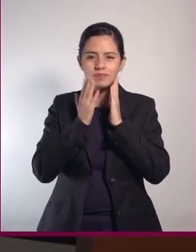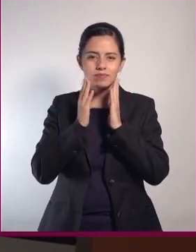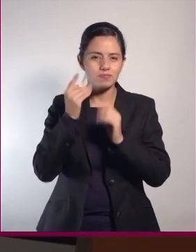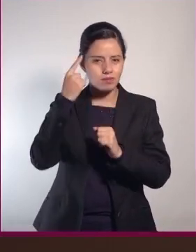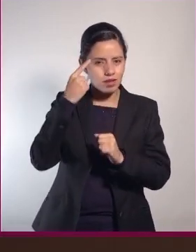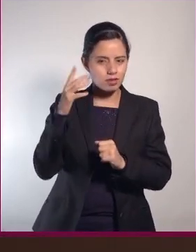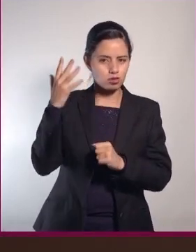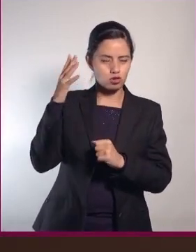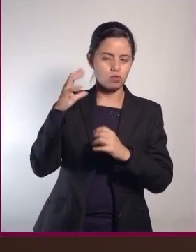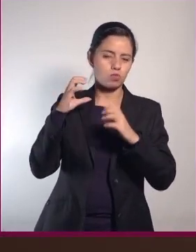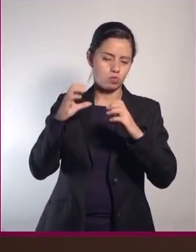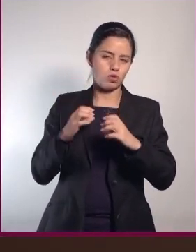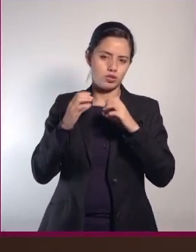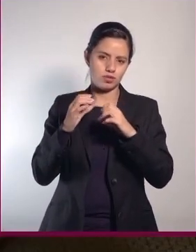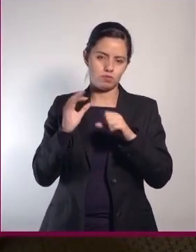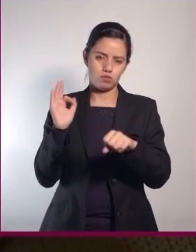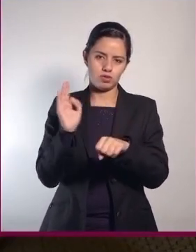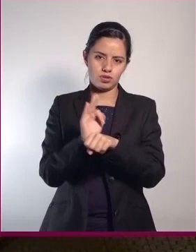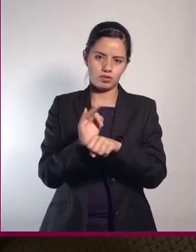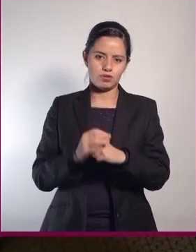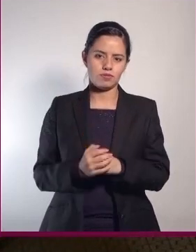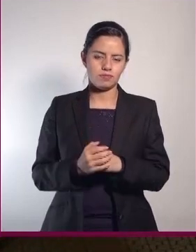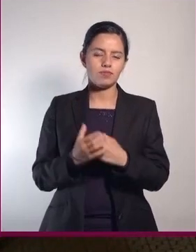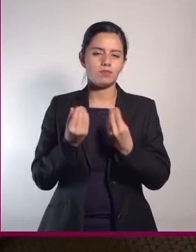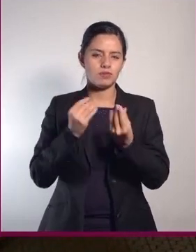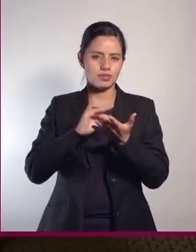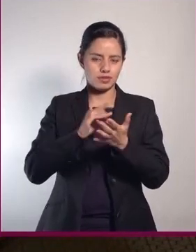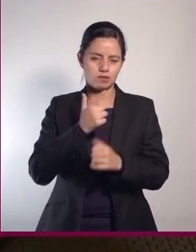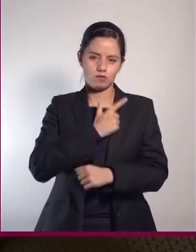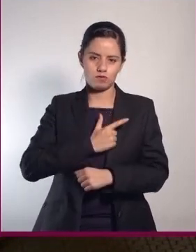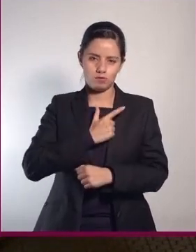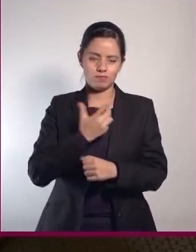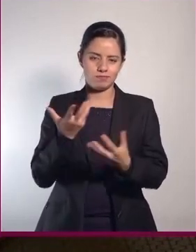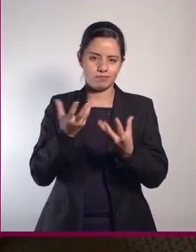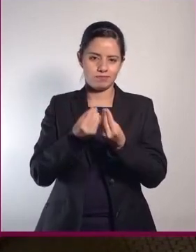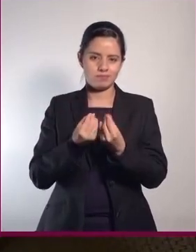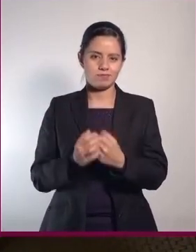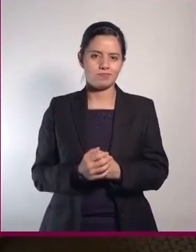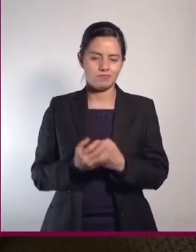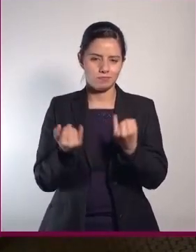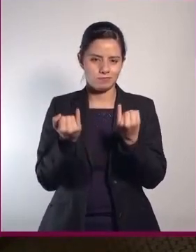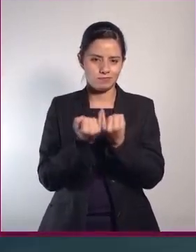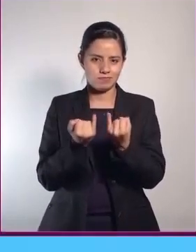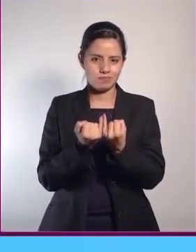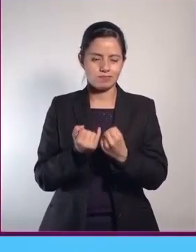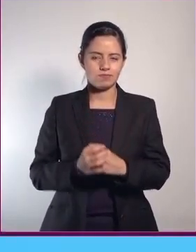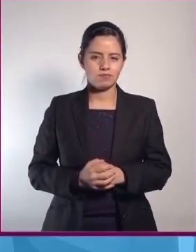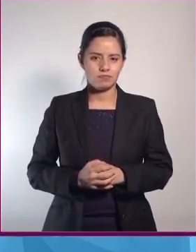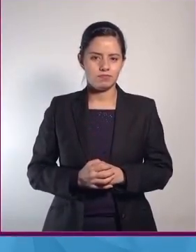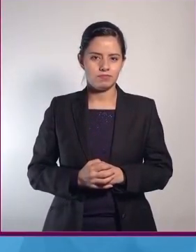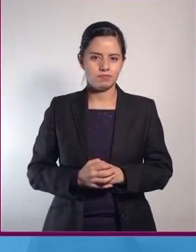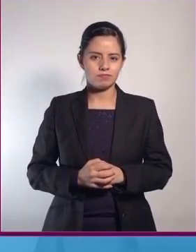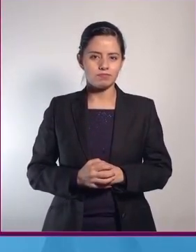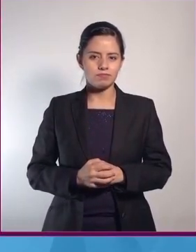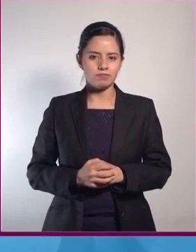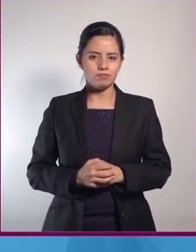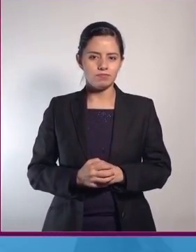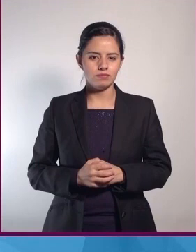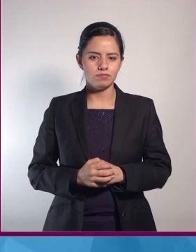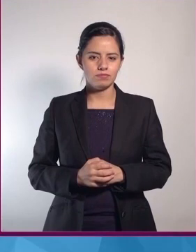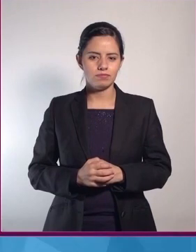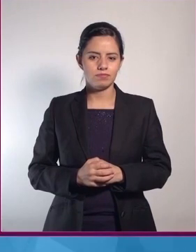cáncer. Muchísimas gracias. No, de qué, un gusto estar con usted. Igualmente. Es hora